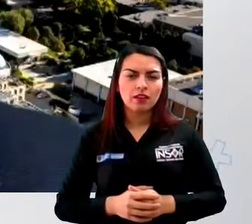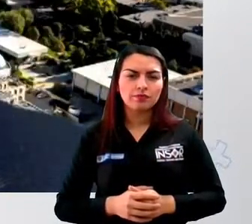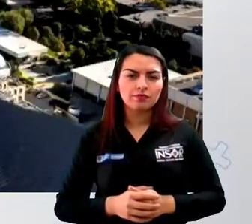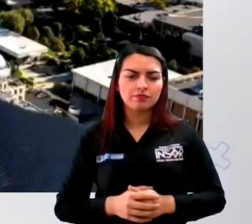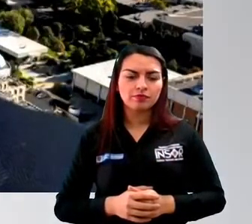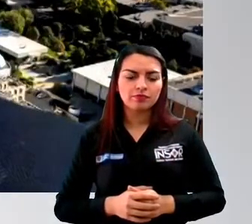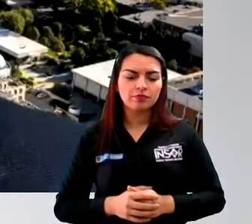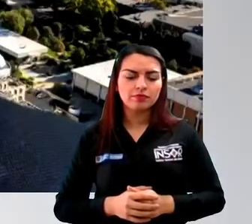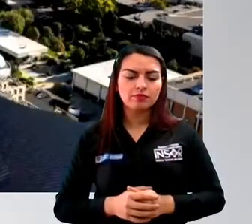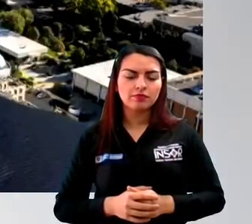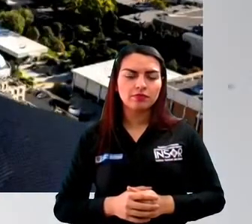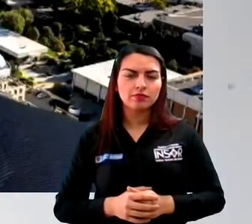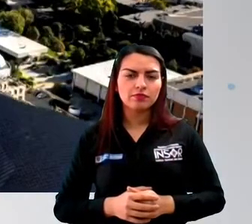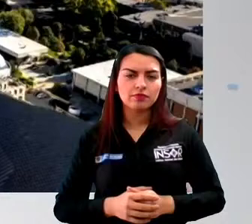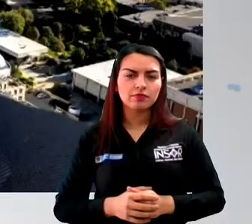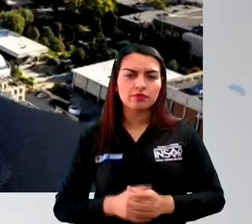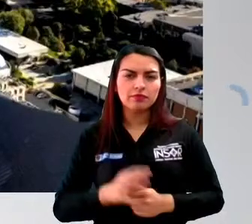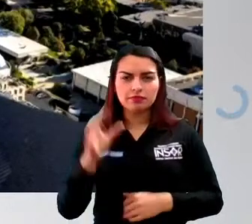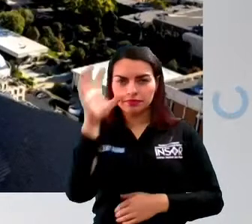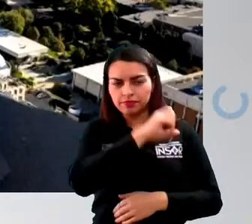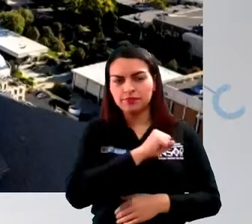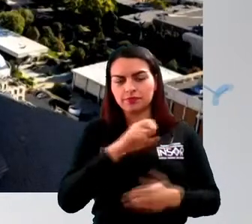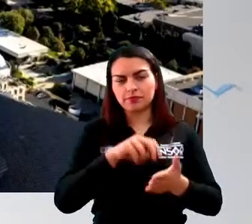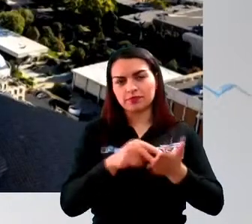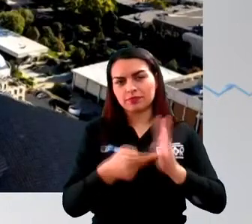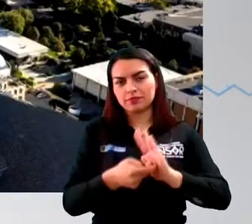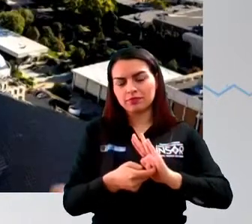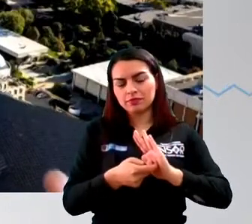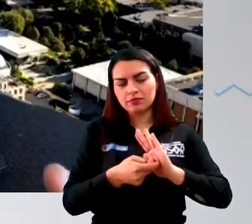de estos sistemas de apoyo que existen